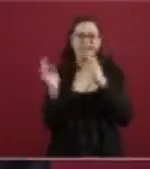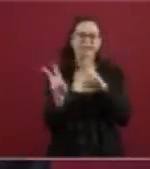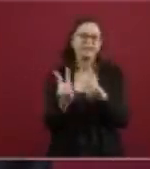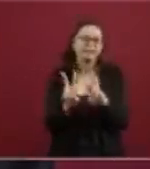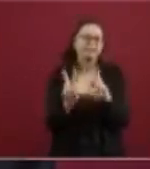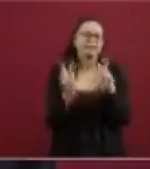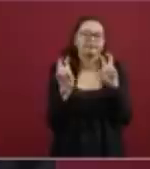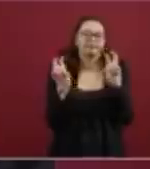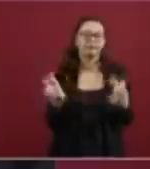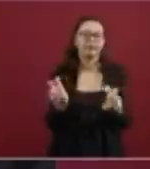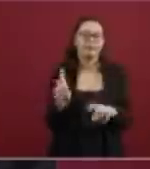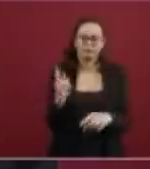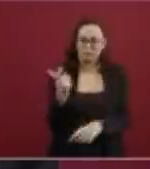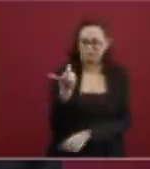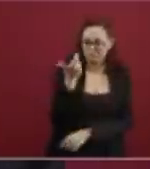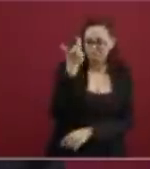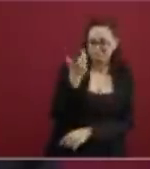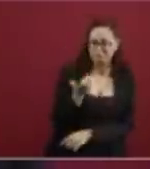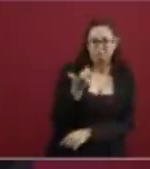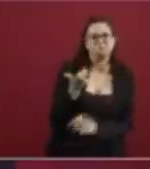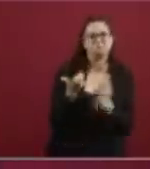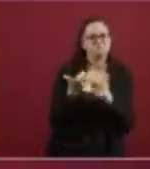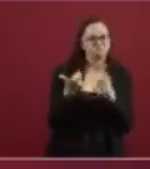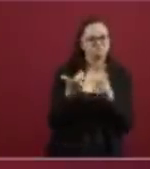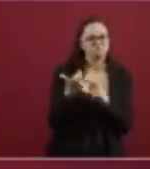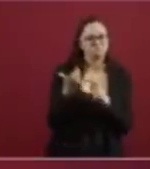apreciación del peso o no